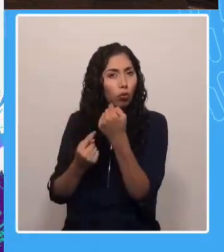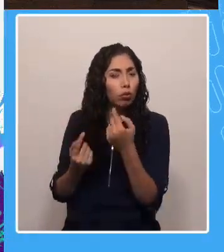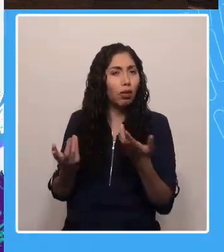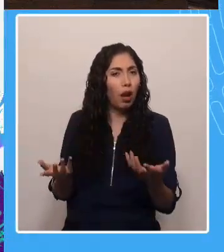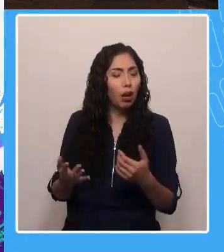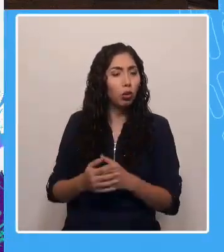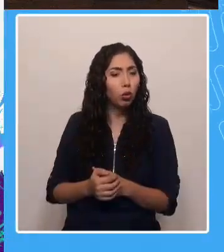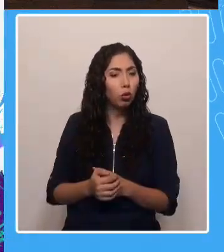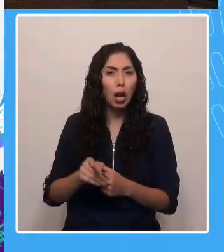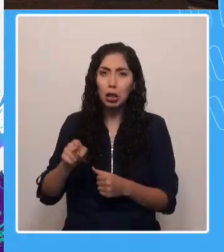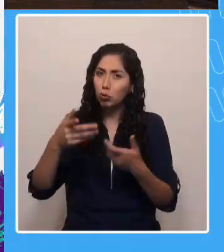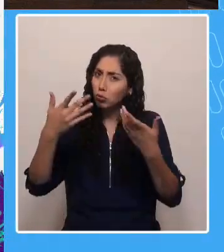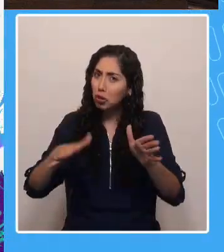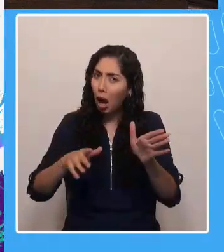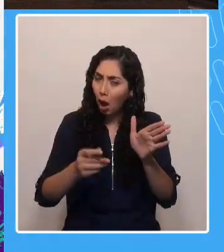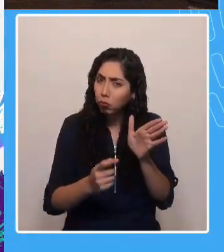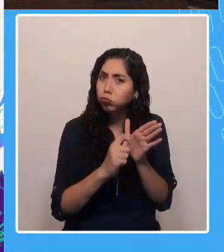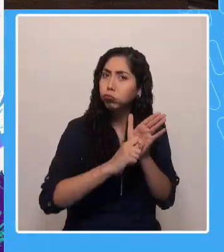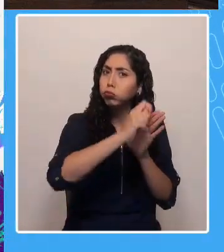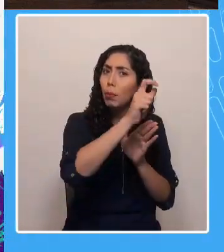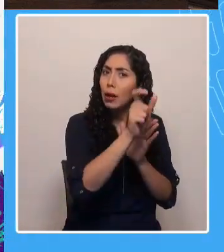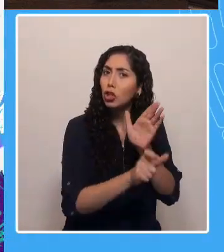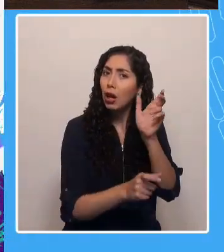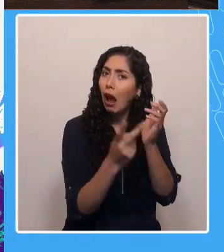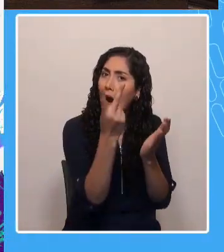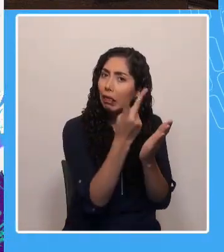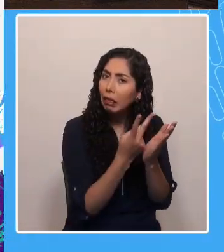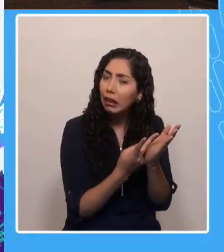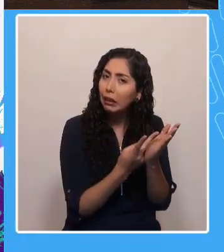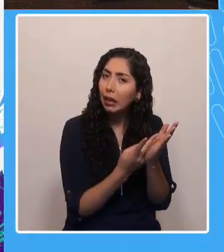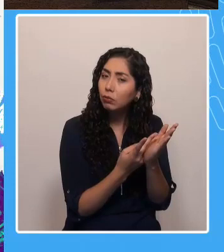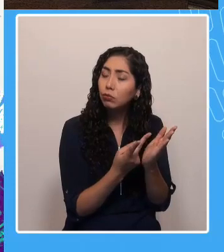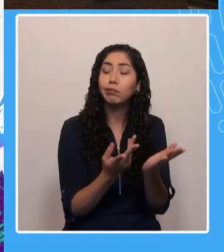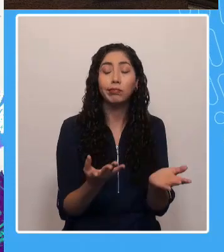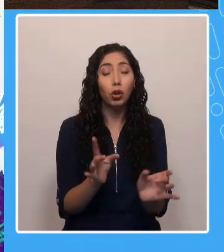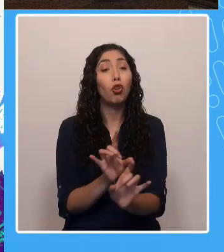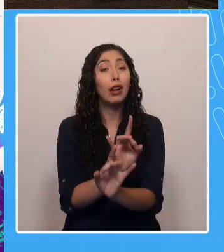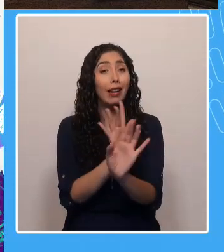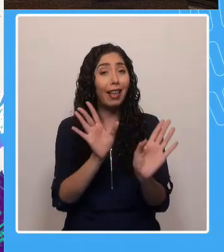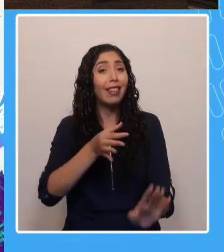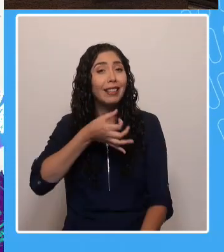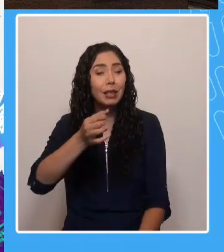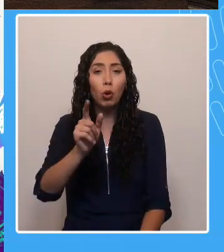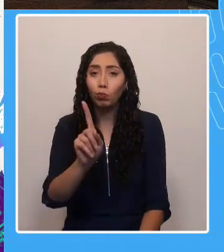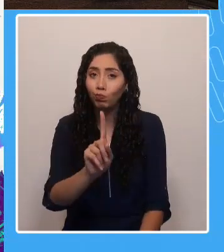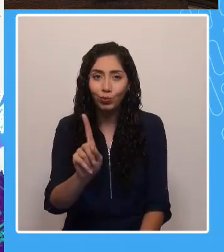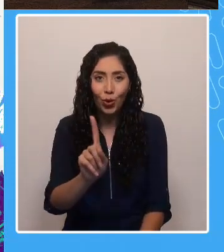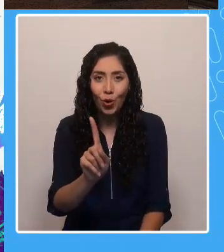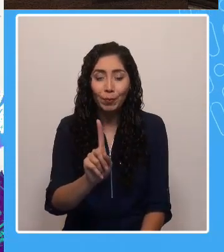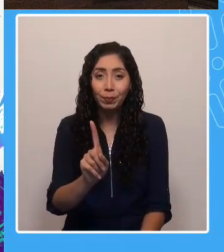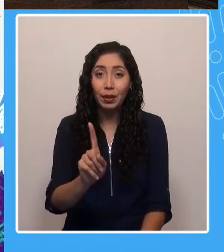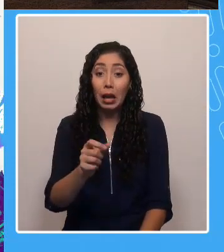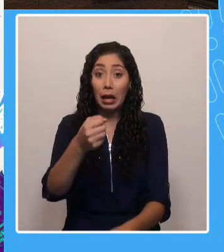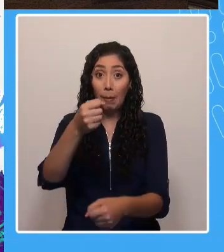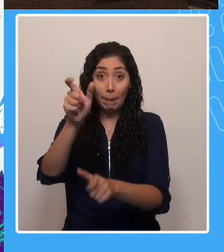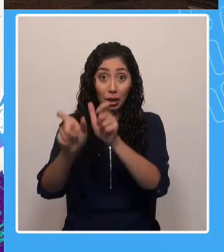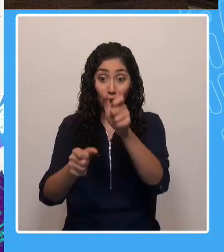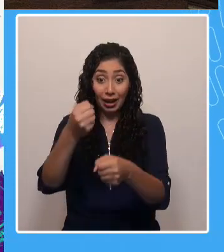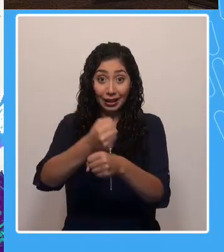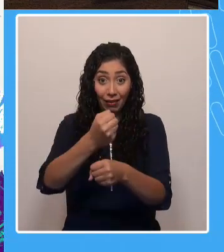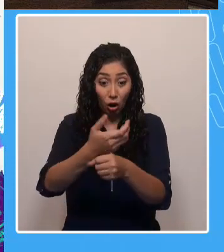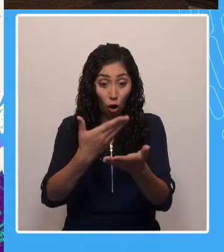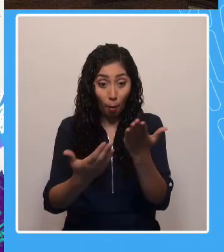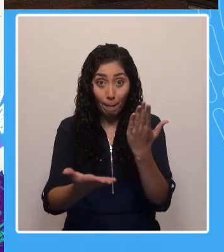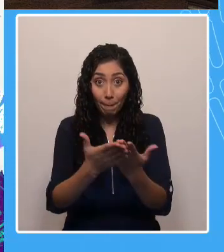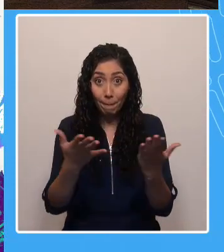en el reconocimiento a los artistas, pues con claridad y firmeza señalamos que no, que la artesanía es una creación intelectual plasmada